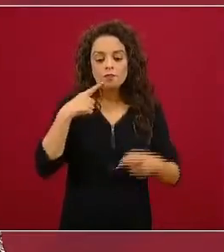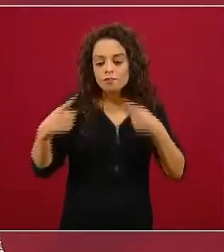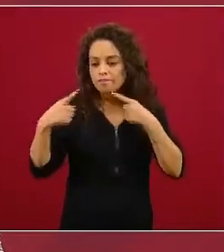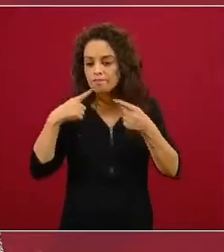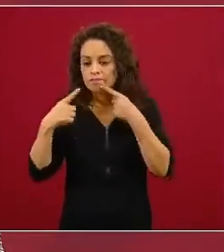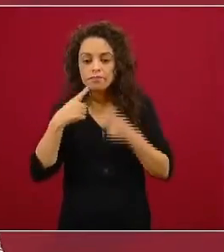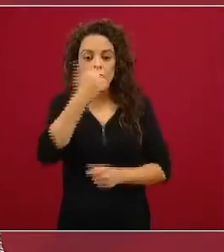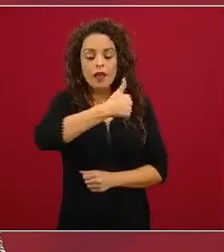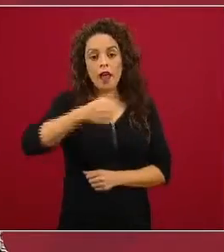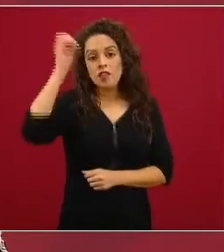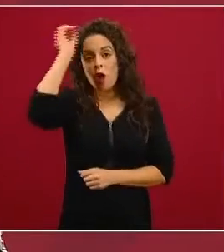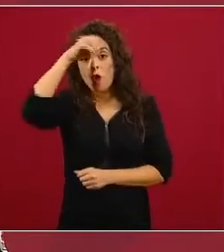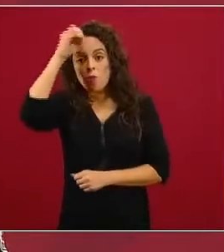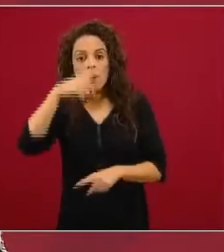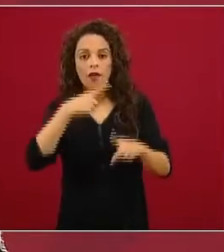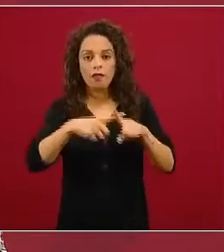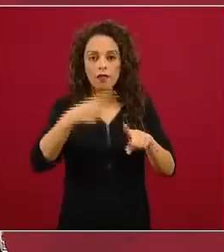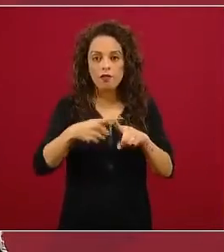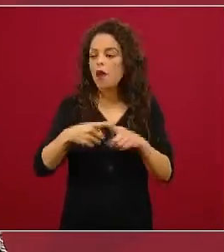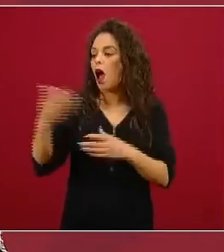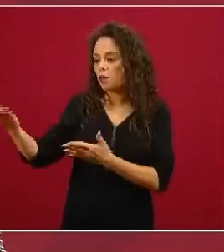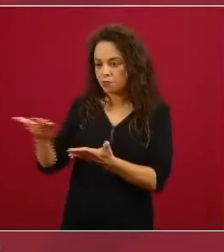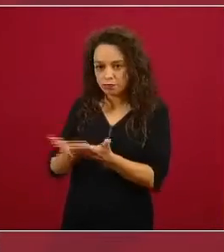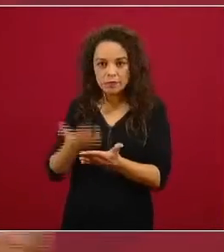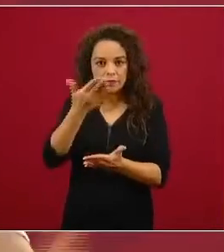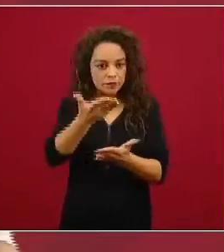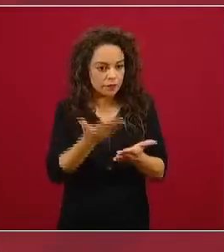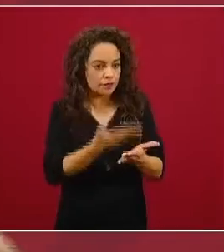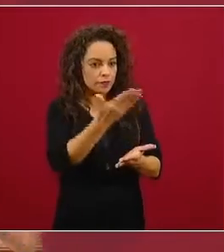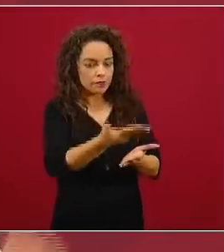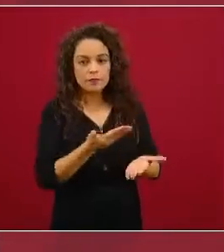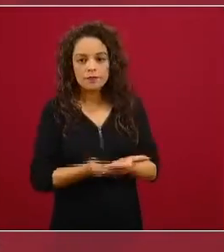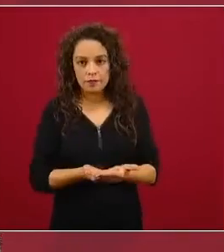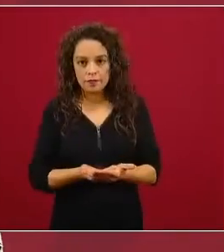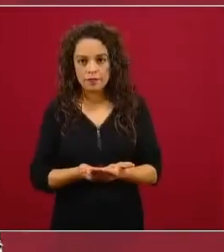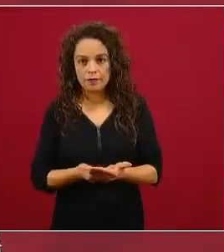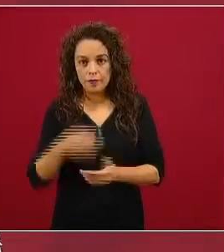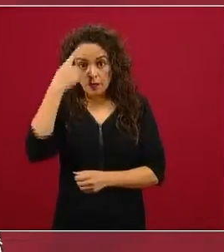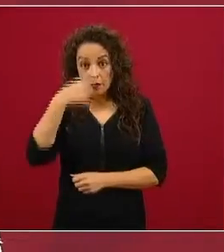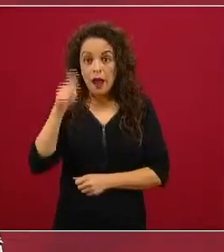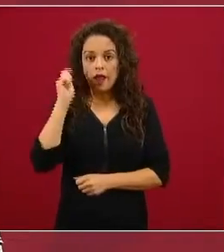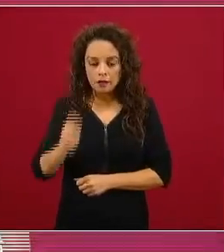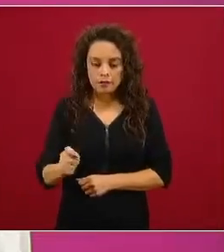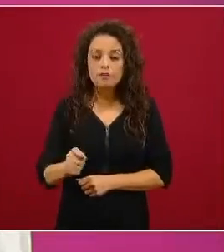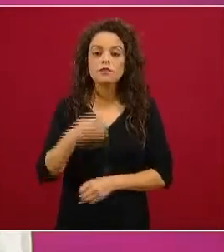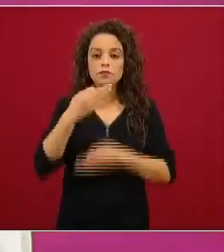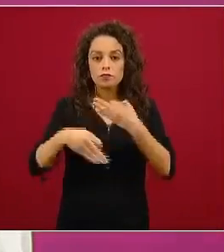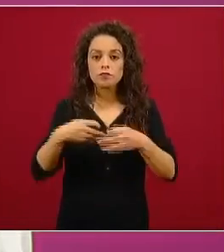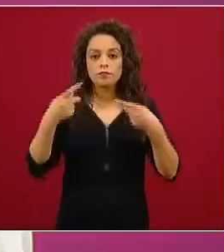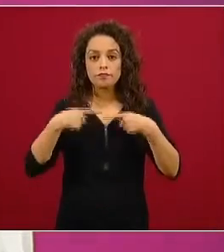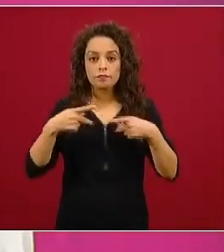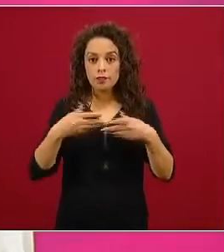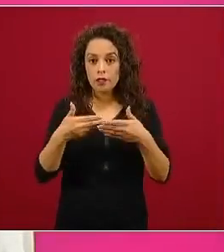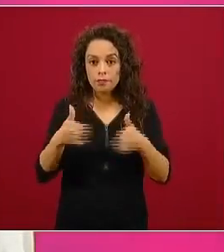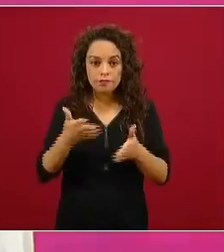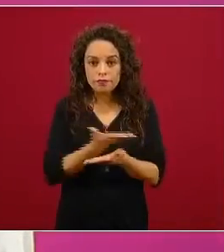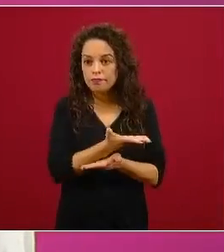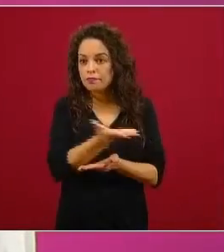por el bien común. Manejar una pandemia requiere de unidad de propósito, unidad de acción, y por supuesto puede